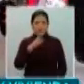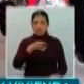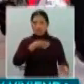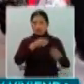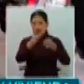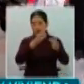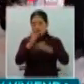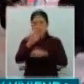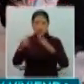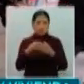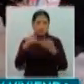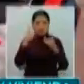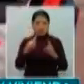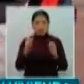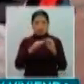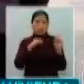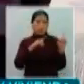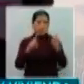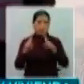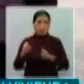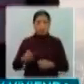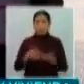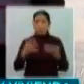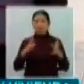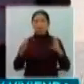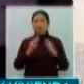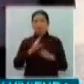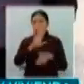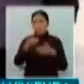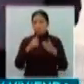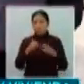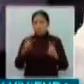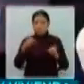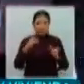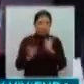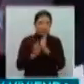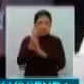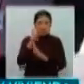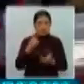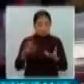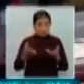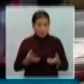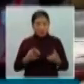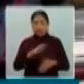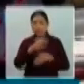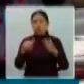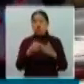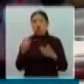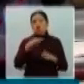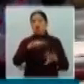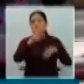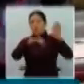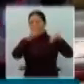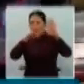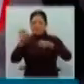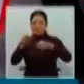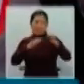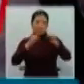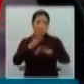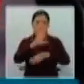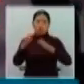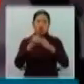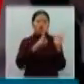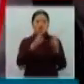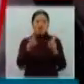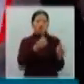llegarles el cuestionario censal. Decirles que para hacer el censo lo que estamos haciendo es convocar a las personas de los mismos